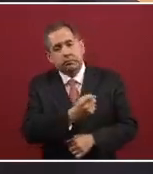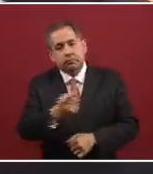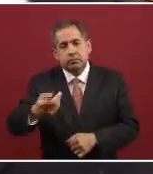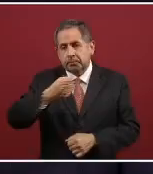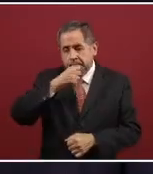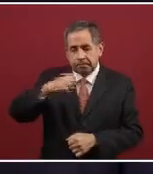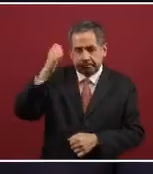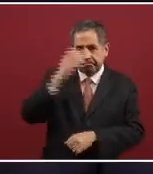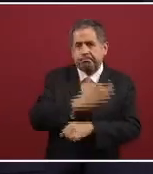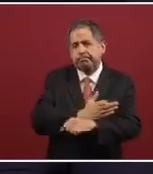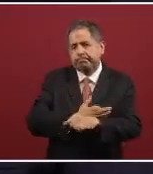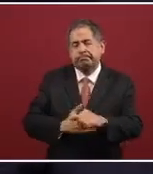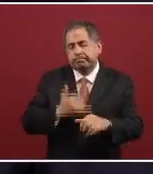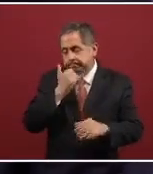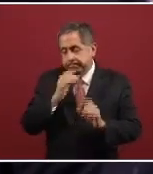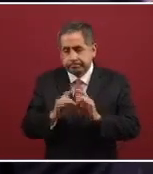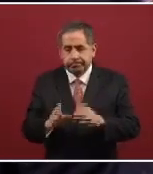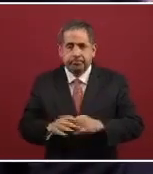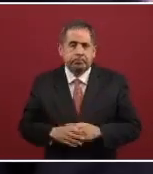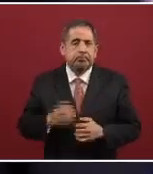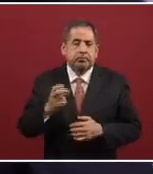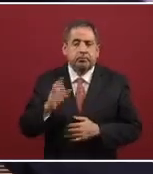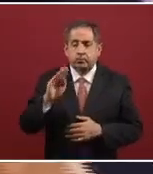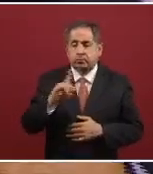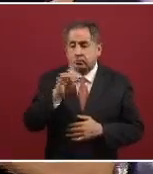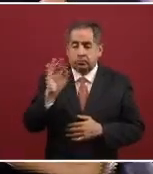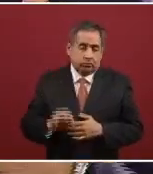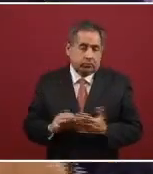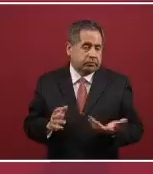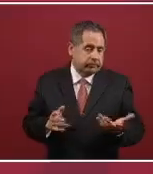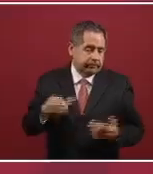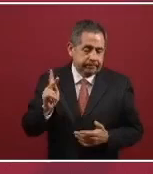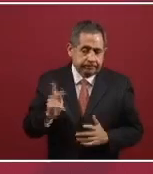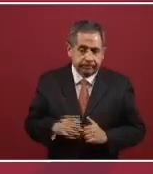eso el 90%, pero